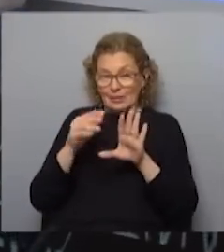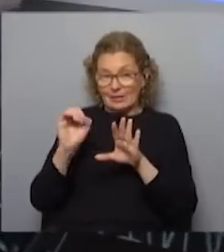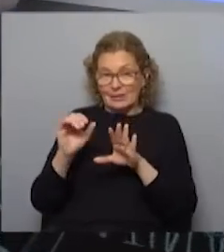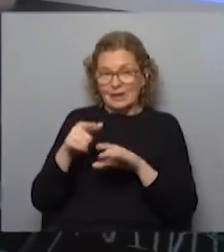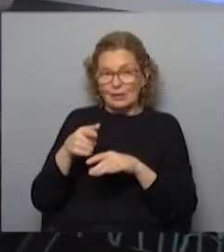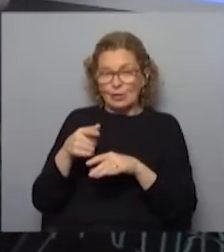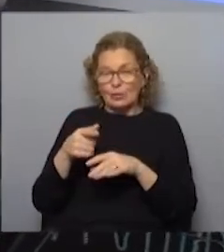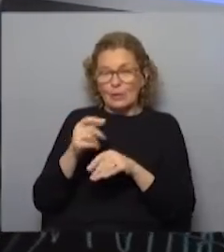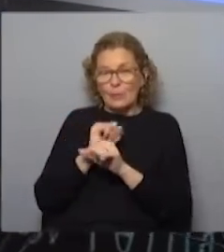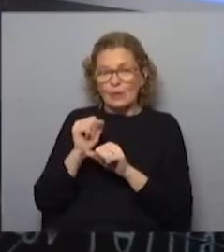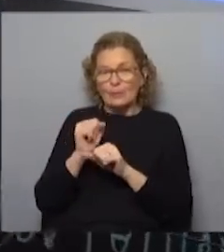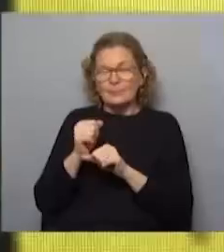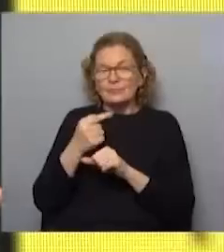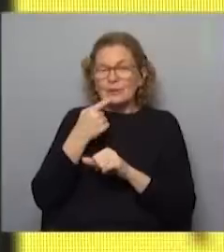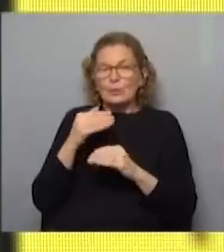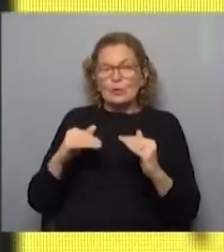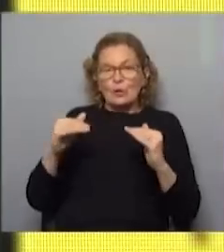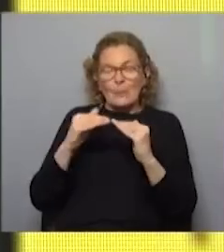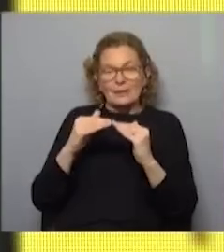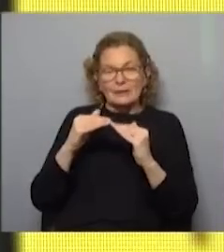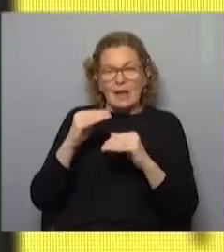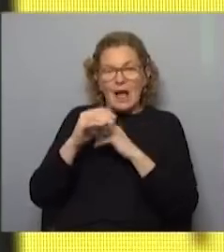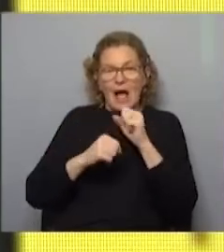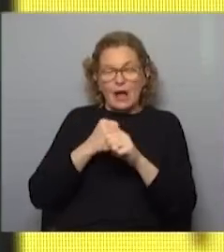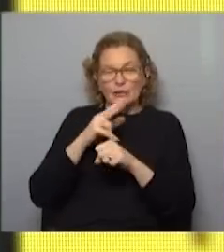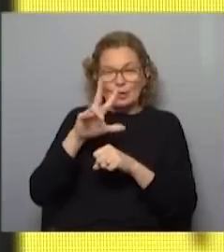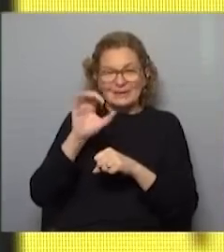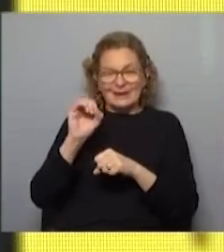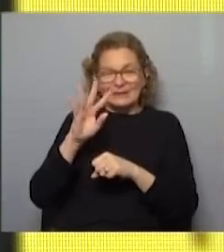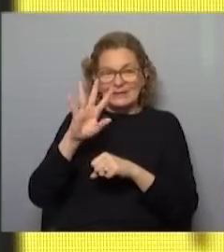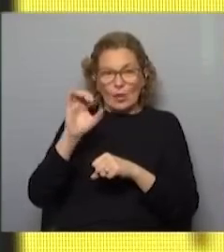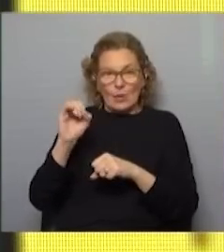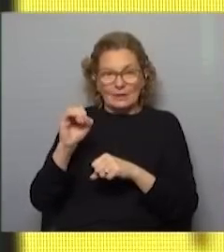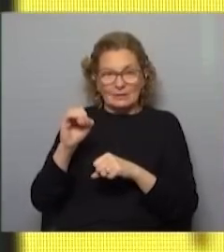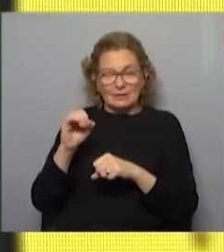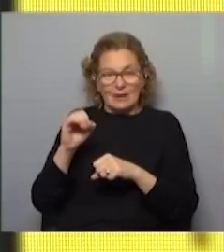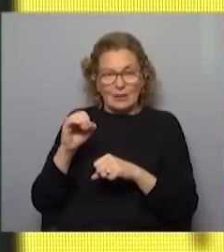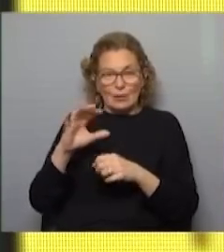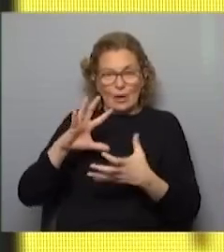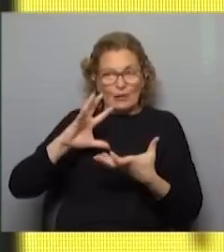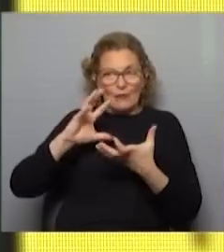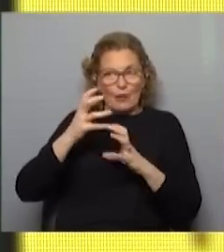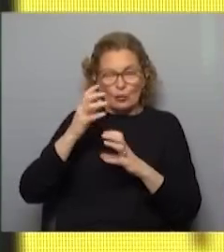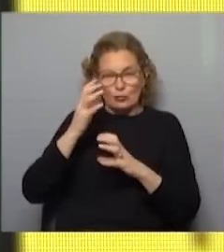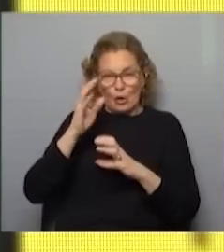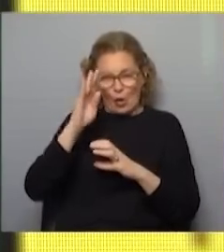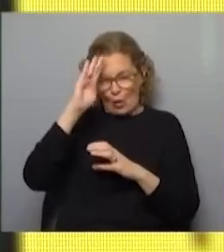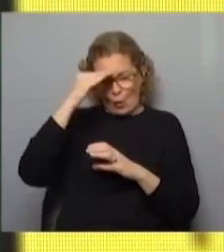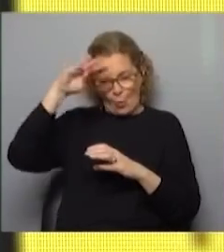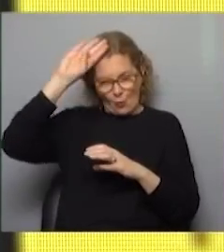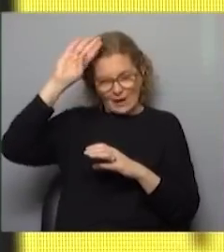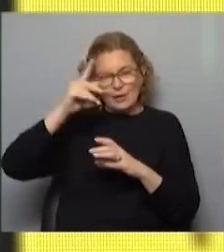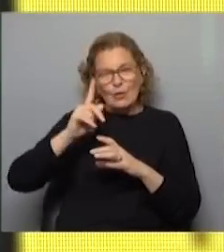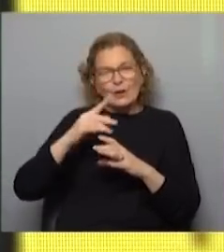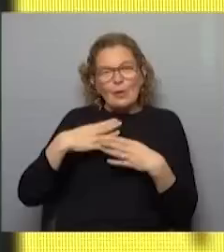no si ustedes me permiten porque no es lo mismo la década del 30 o la década del 40 o la emergencia de la revolución cubana Entonces en ese